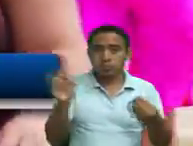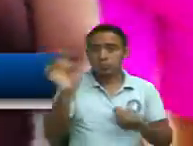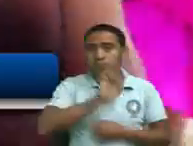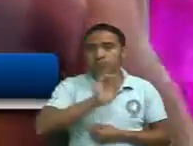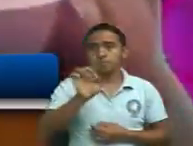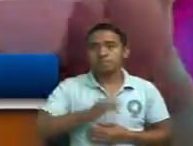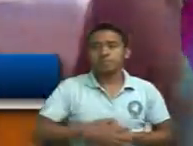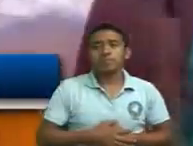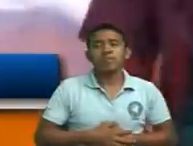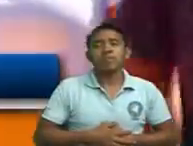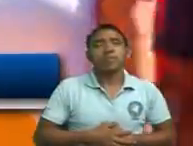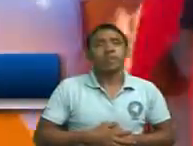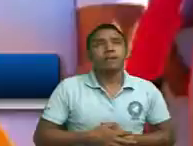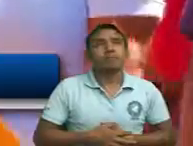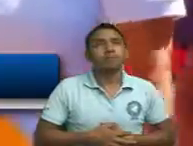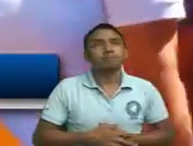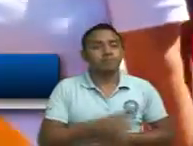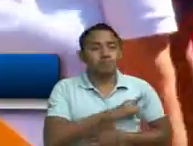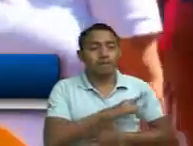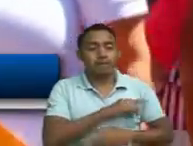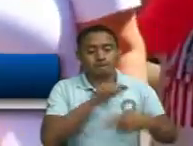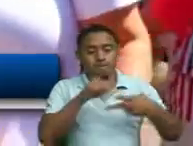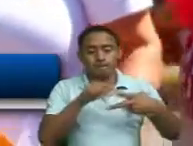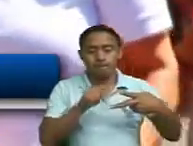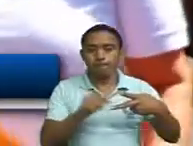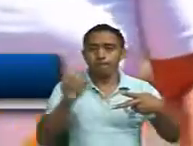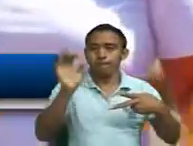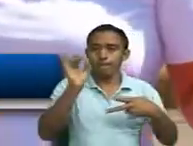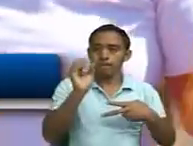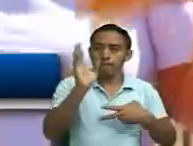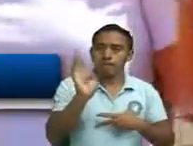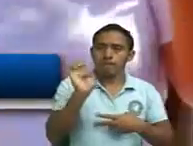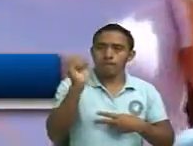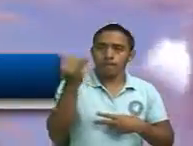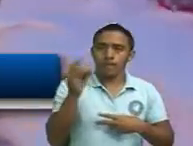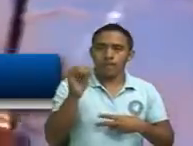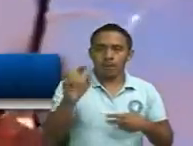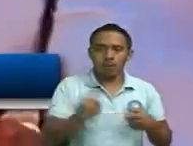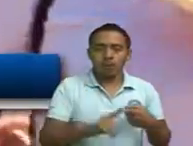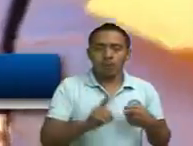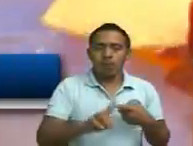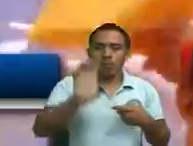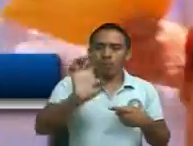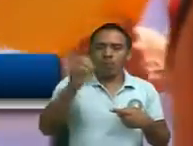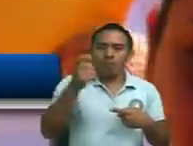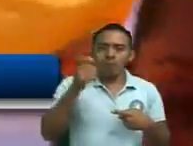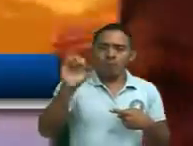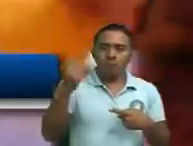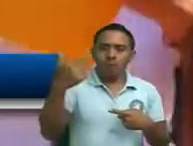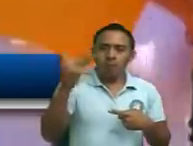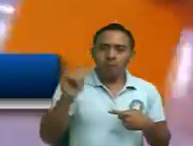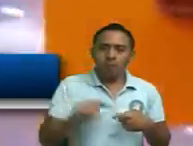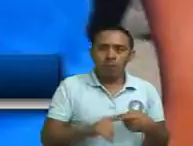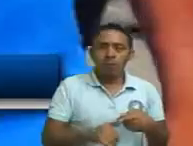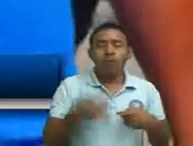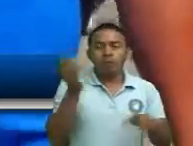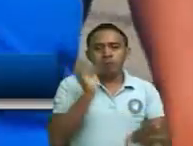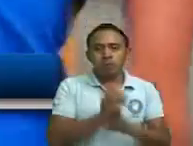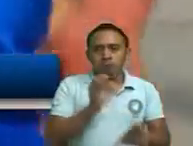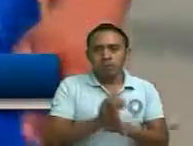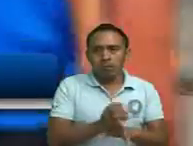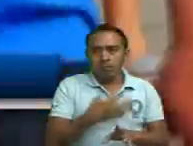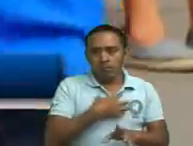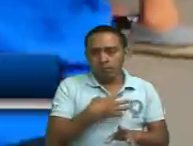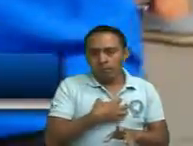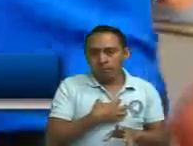mucho. Sí, existen dos tipos de obesidad, ¿verdad? Se conocen exógenas porque son por hábitos alimentarios, la calidad